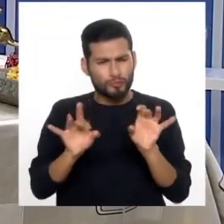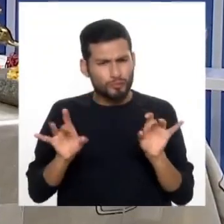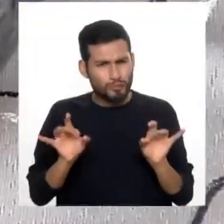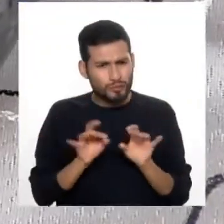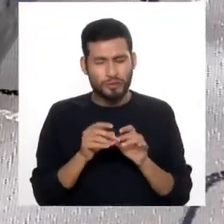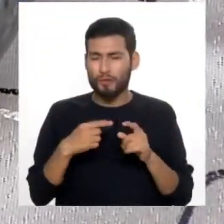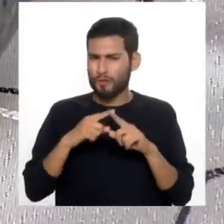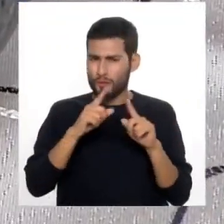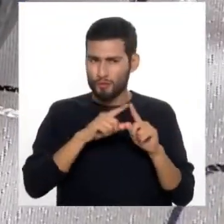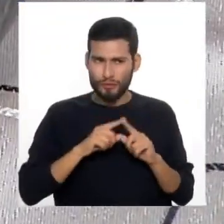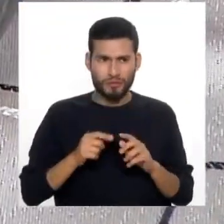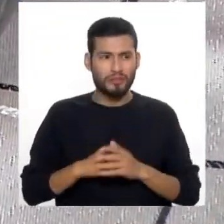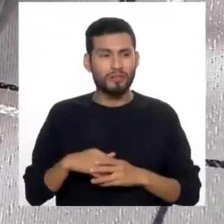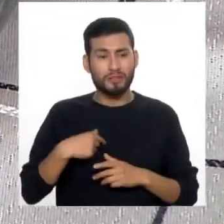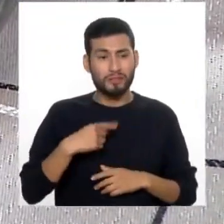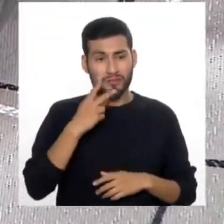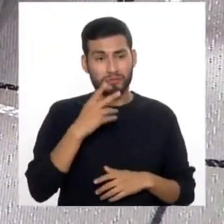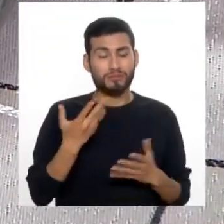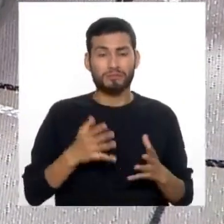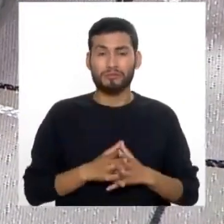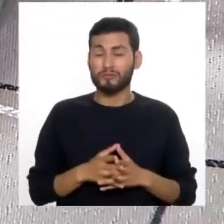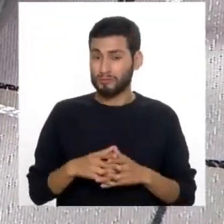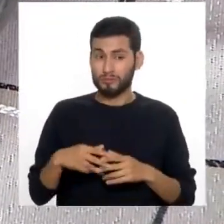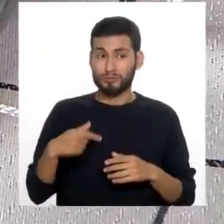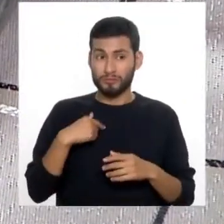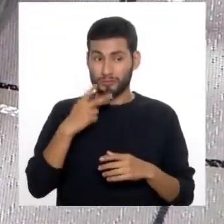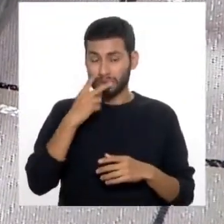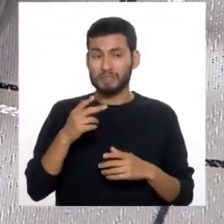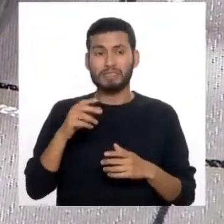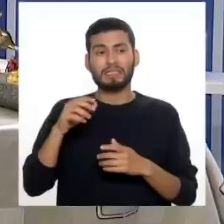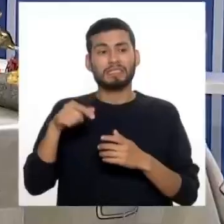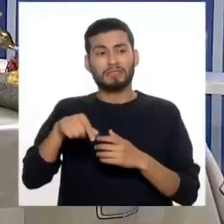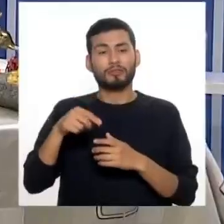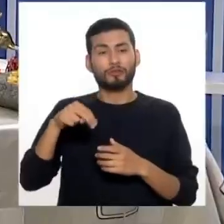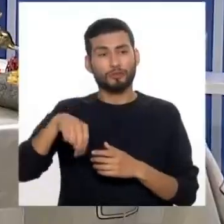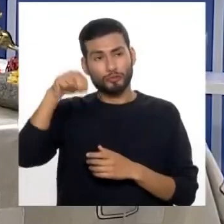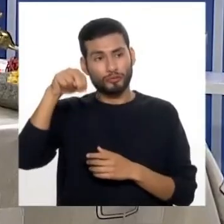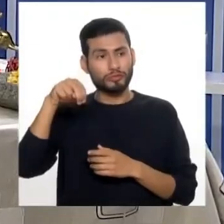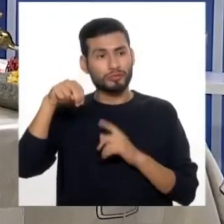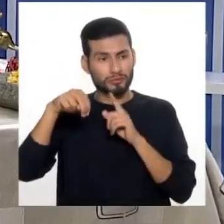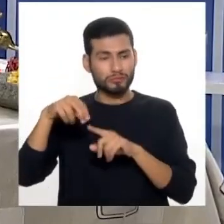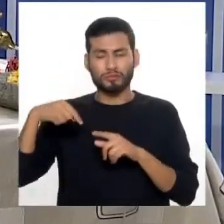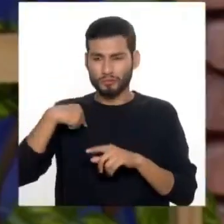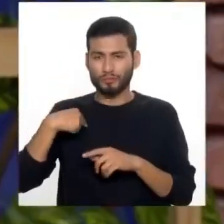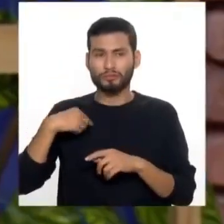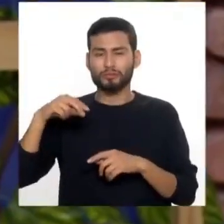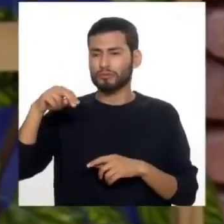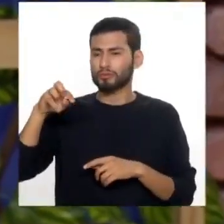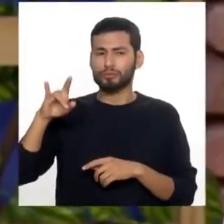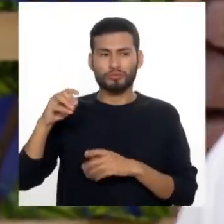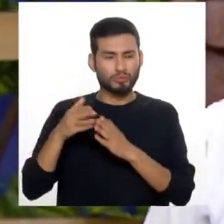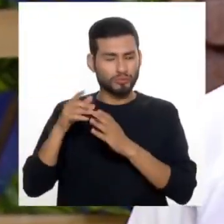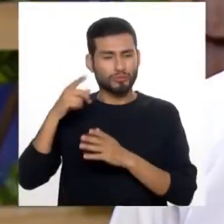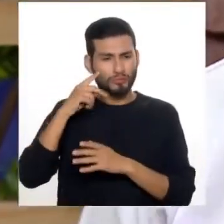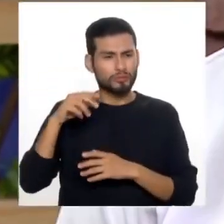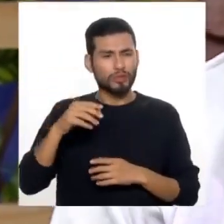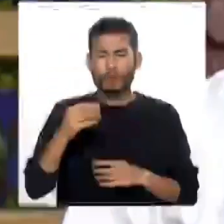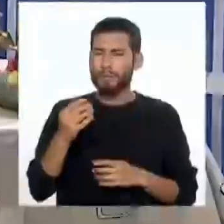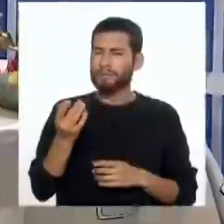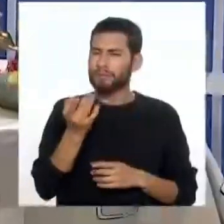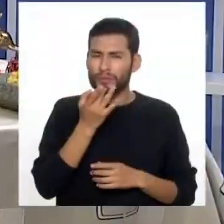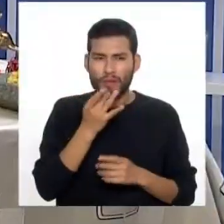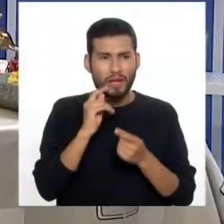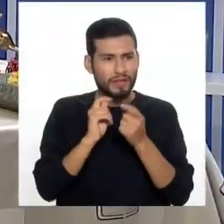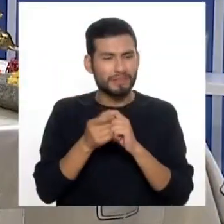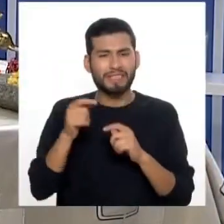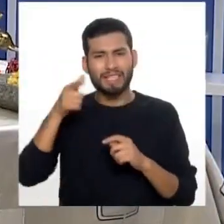es extensa. Por más con oleaje, zarandaja, ¿no? Tenemos zarandaja del norte porque somos Puerto Norte y esa textura, ese cambio,